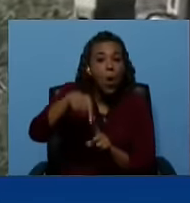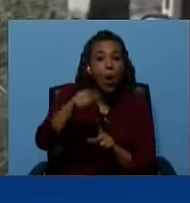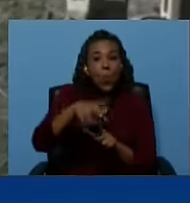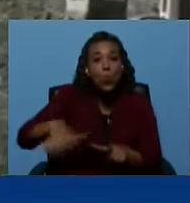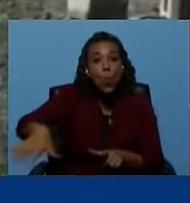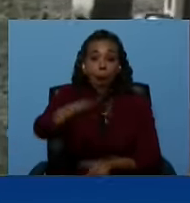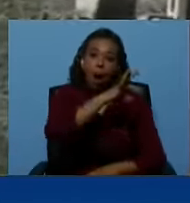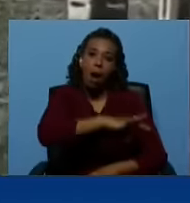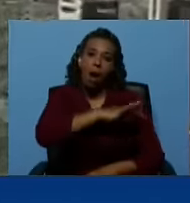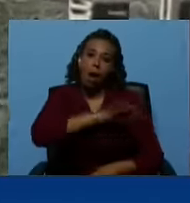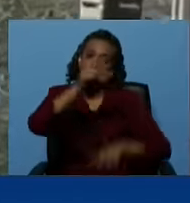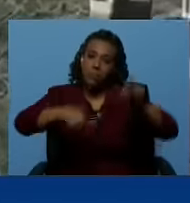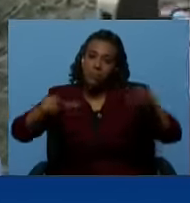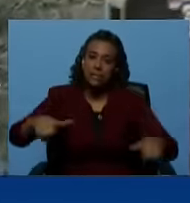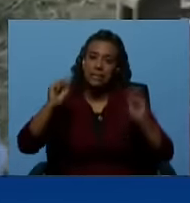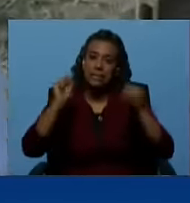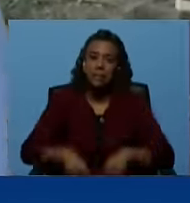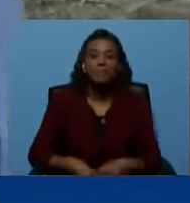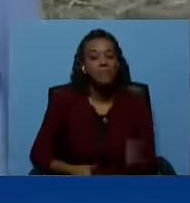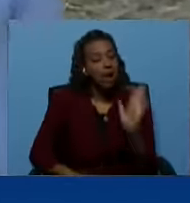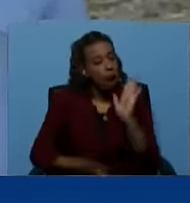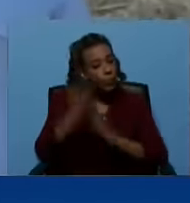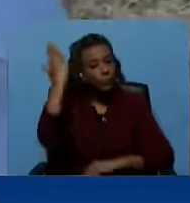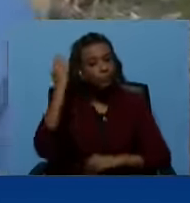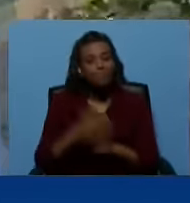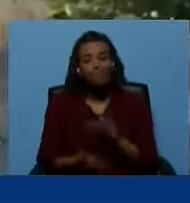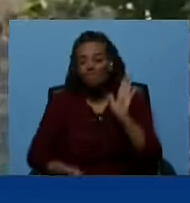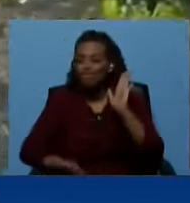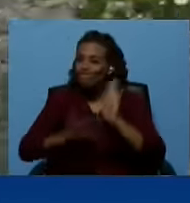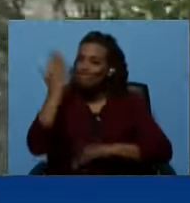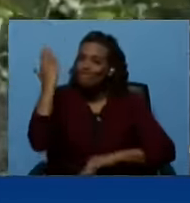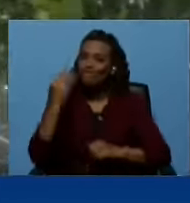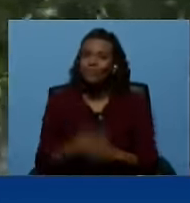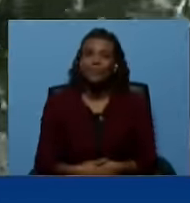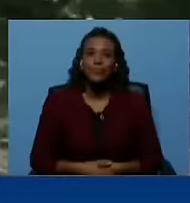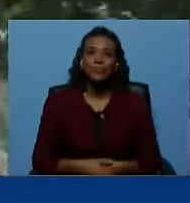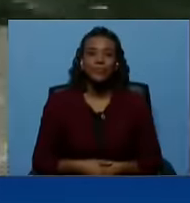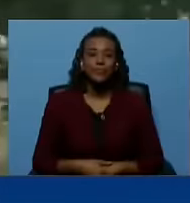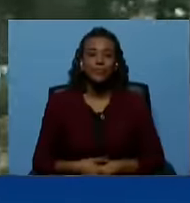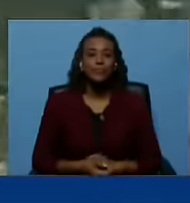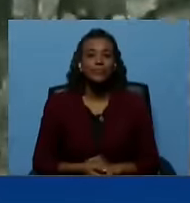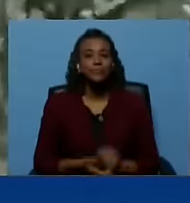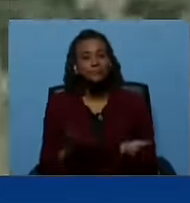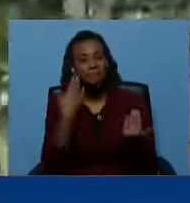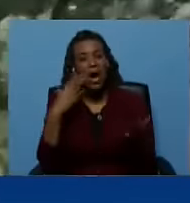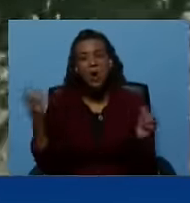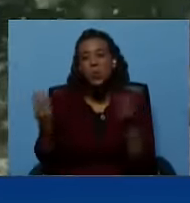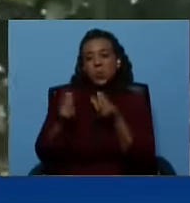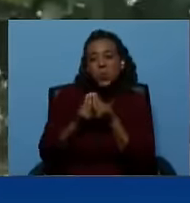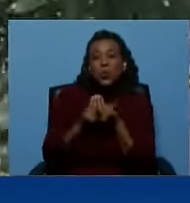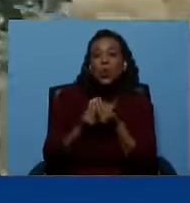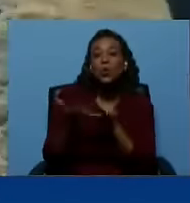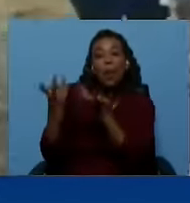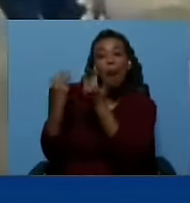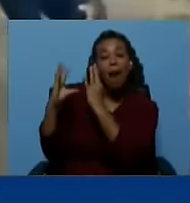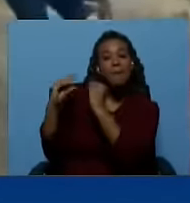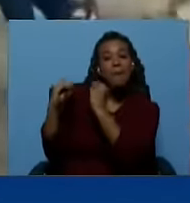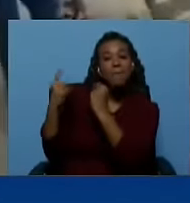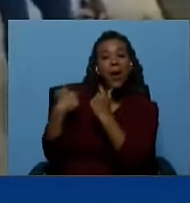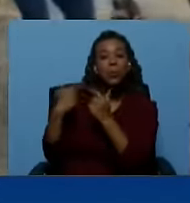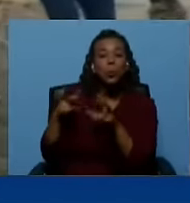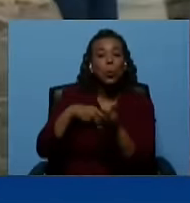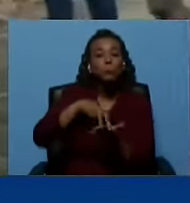c socialismo territorial arba hablando aquí yo voy caminando hablas y yo camino